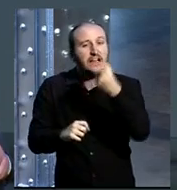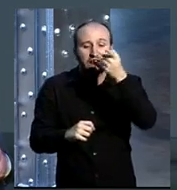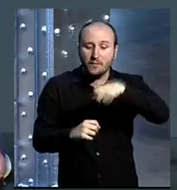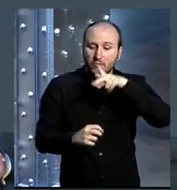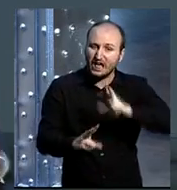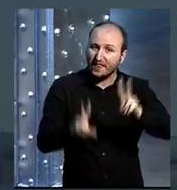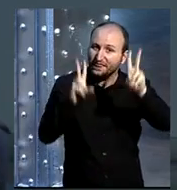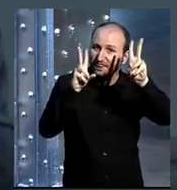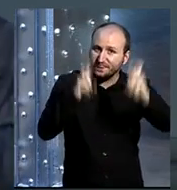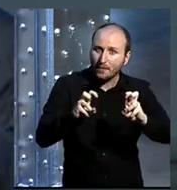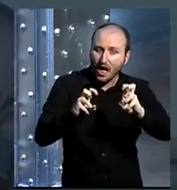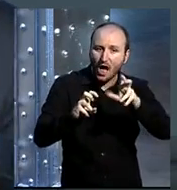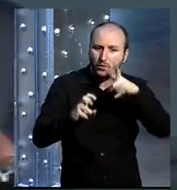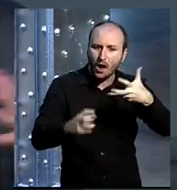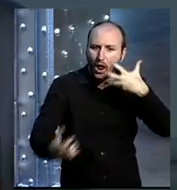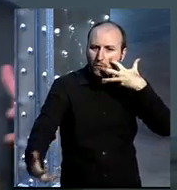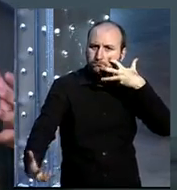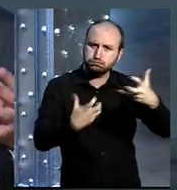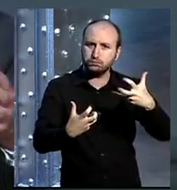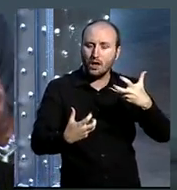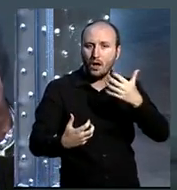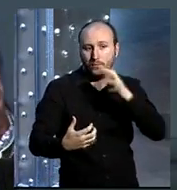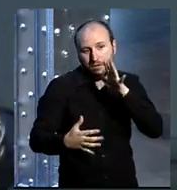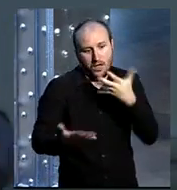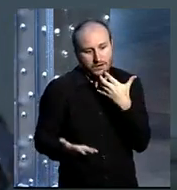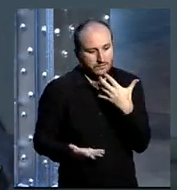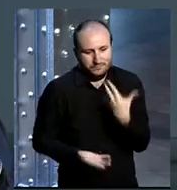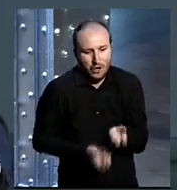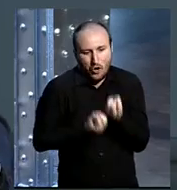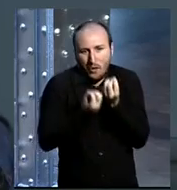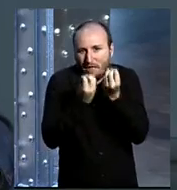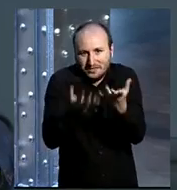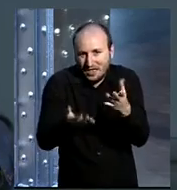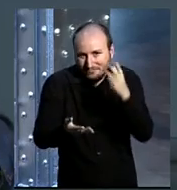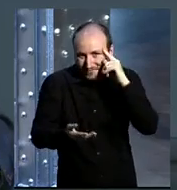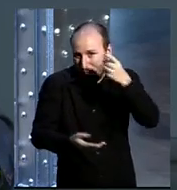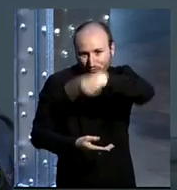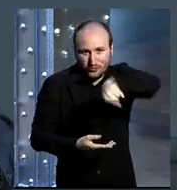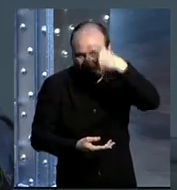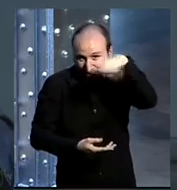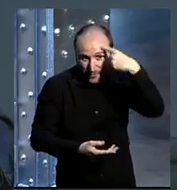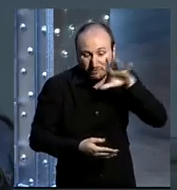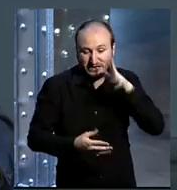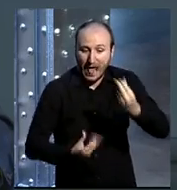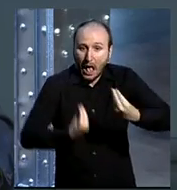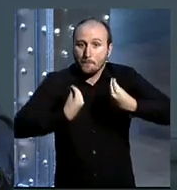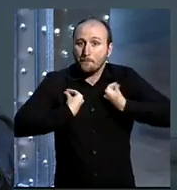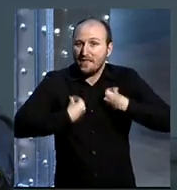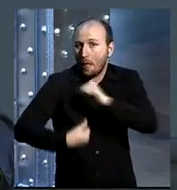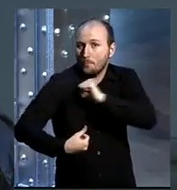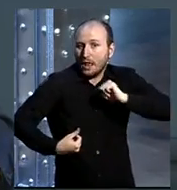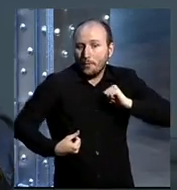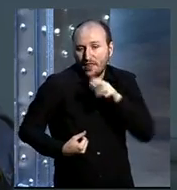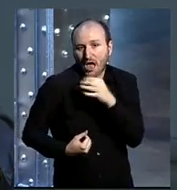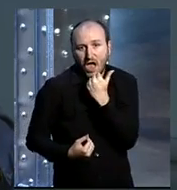tema impacto core. ¿Para qué les voy a comentar? Nuestra vida privada, una buena parte de nuestra vida